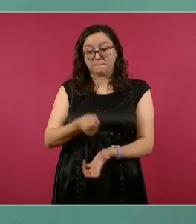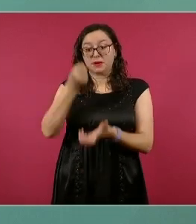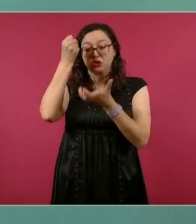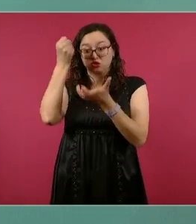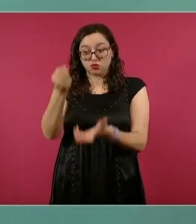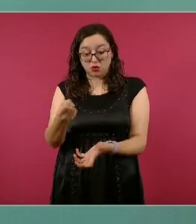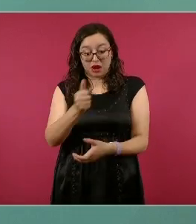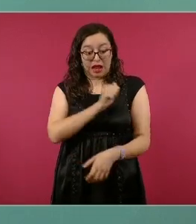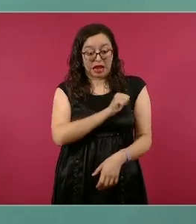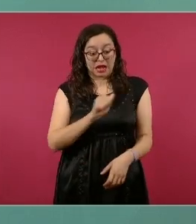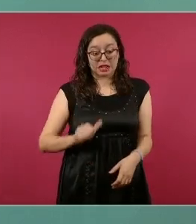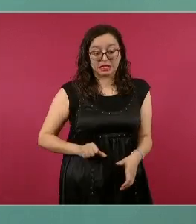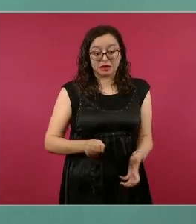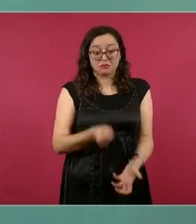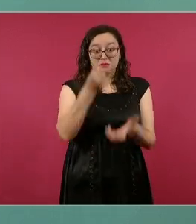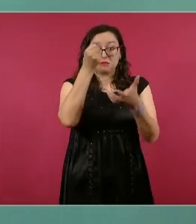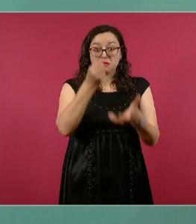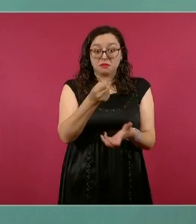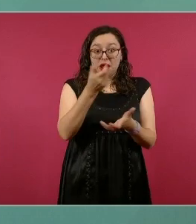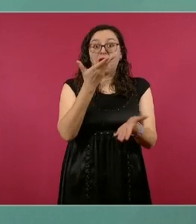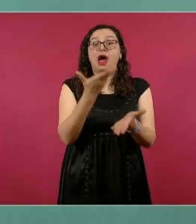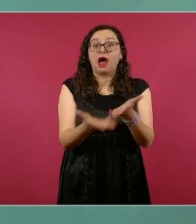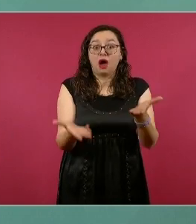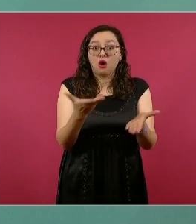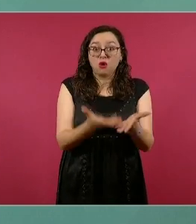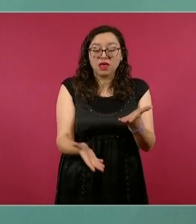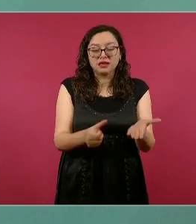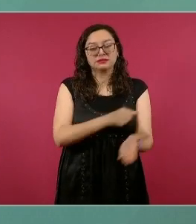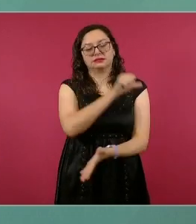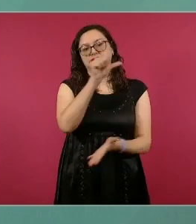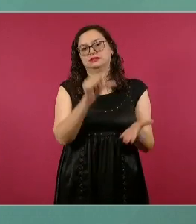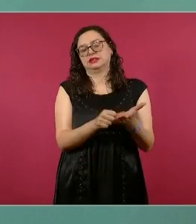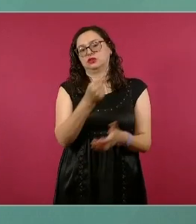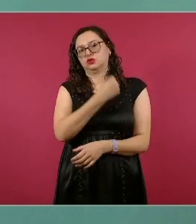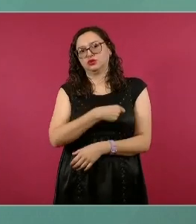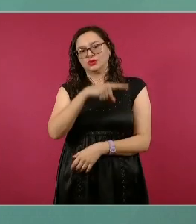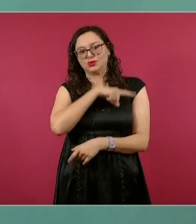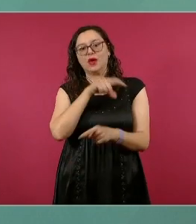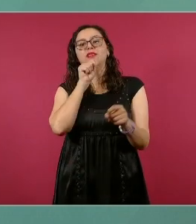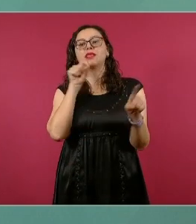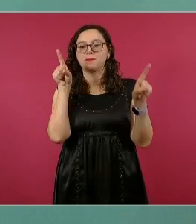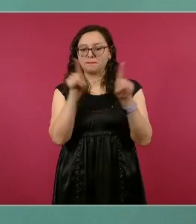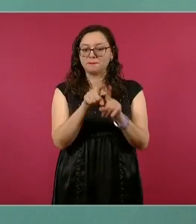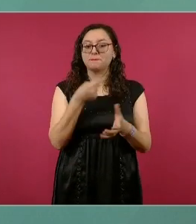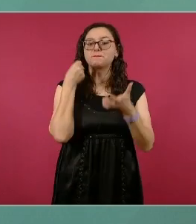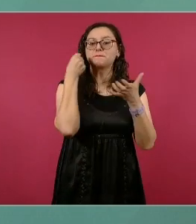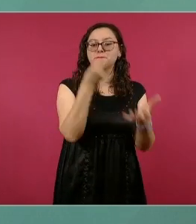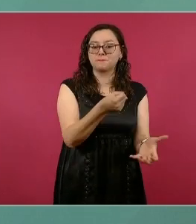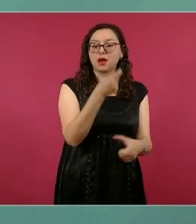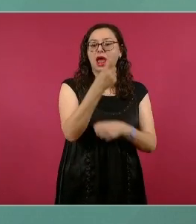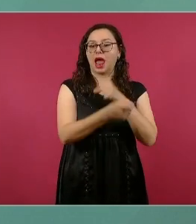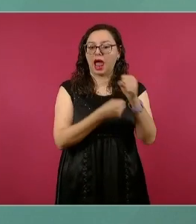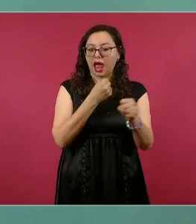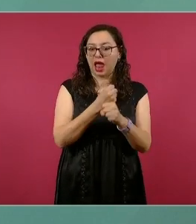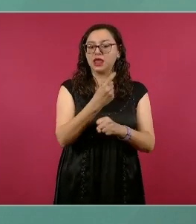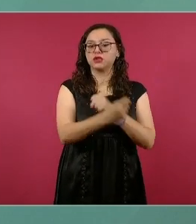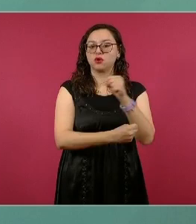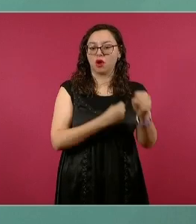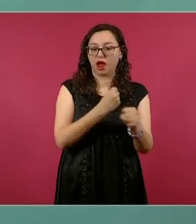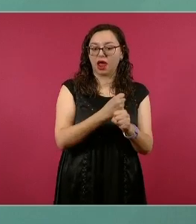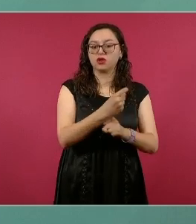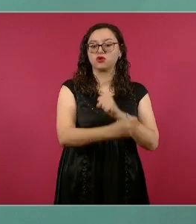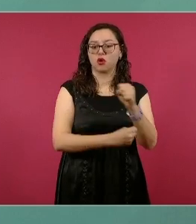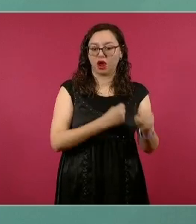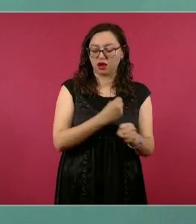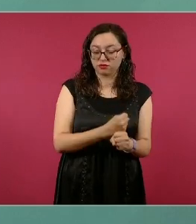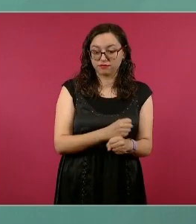el centro de salud tiene su presupuesto garantizado para su mejoramiento. Se va a lograr así también